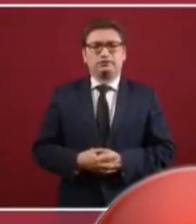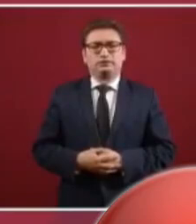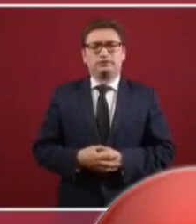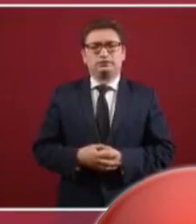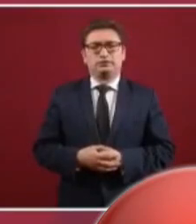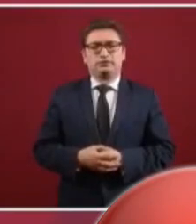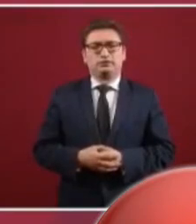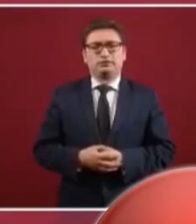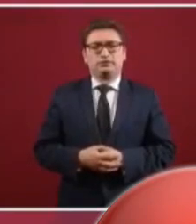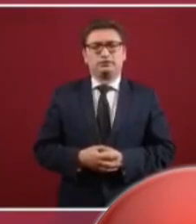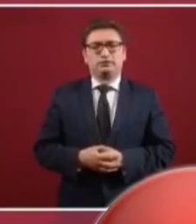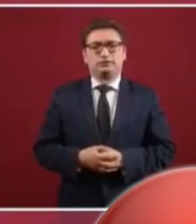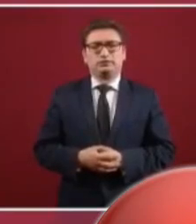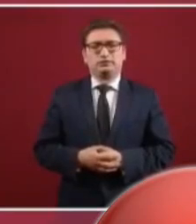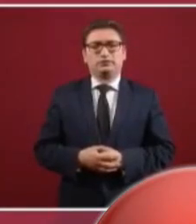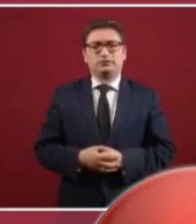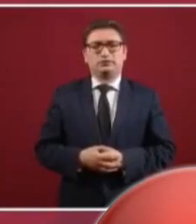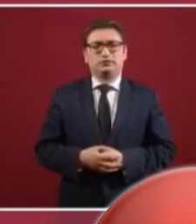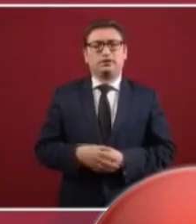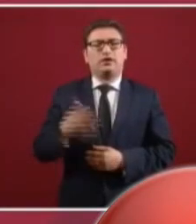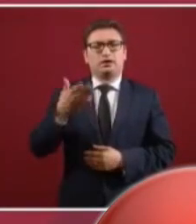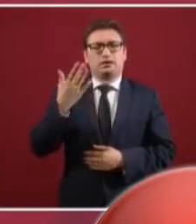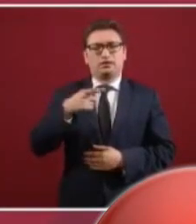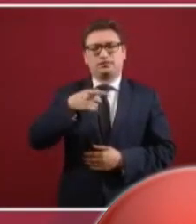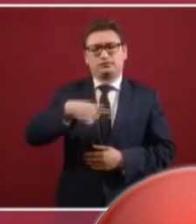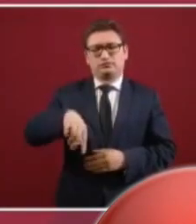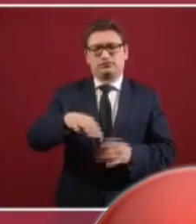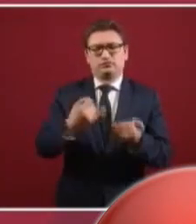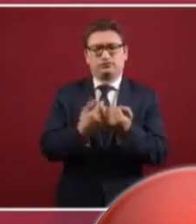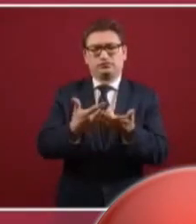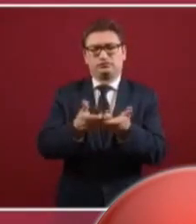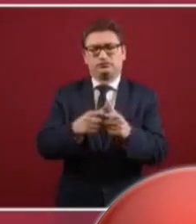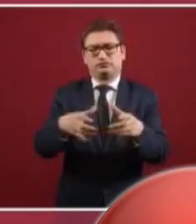incluía o se les agrupaba,